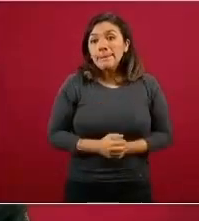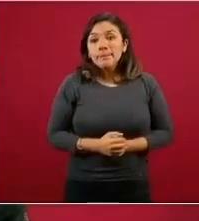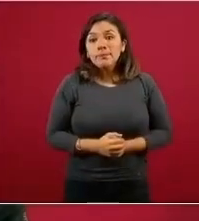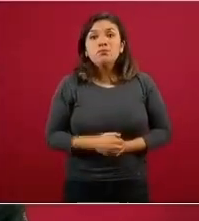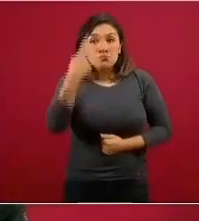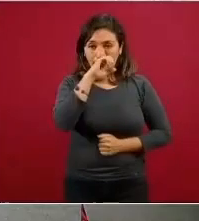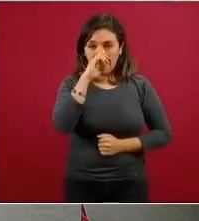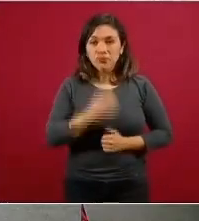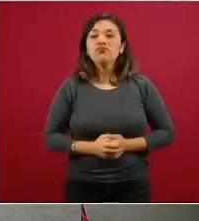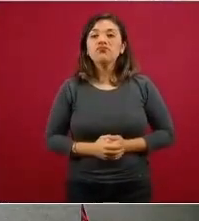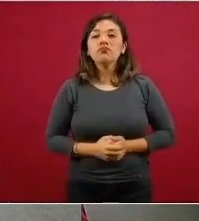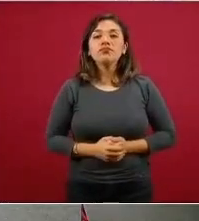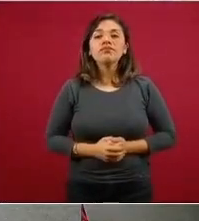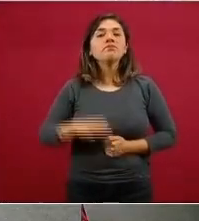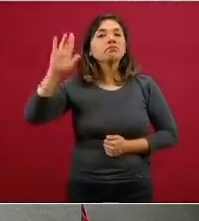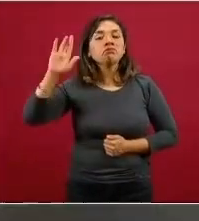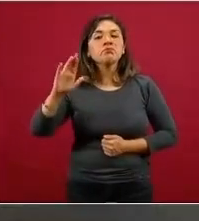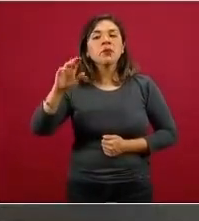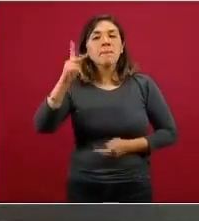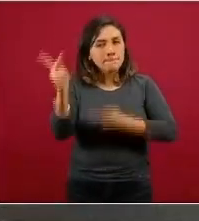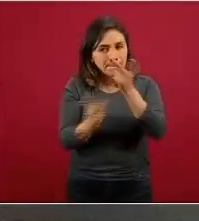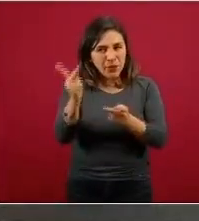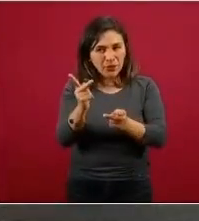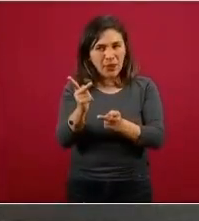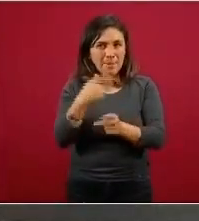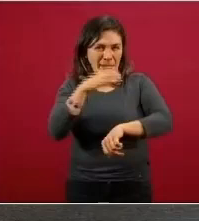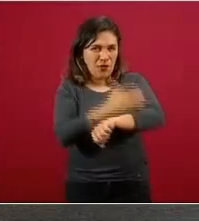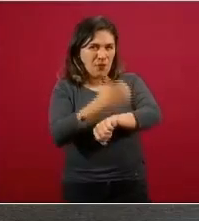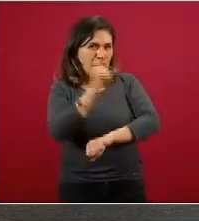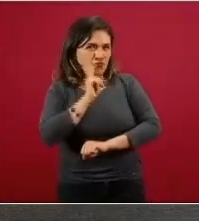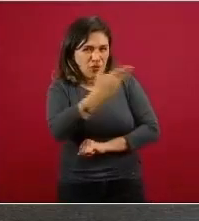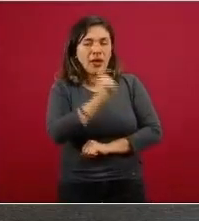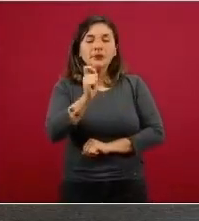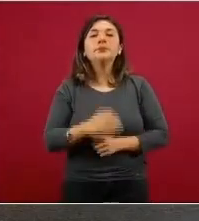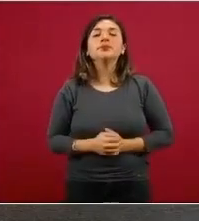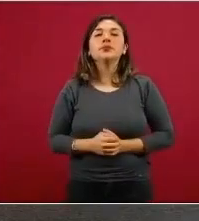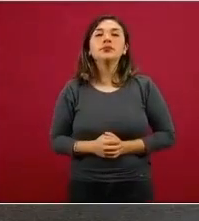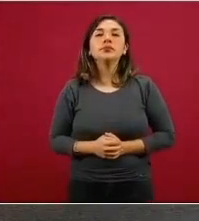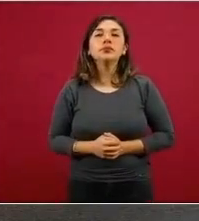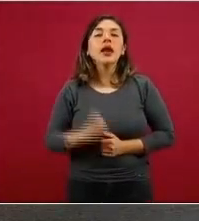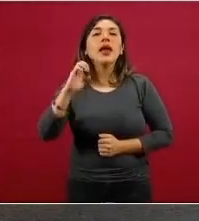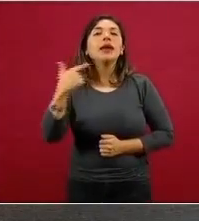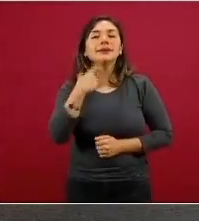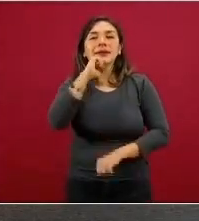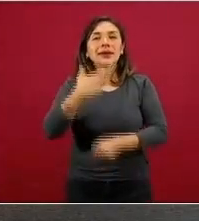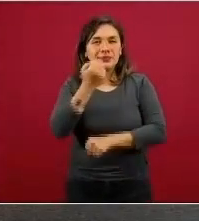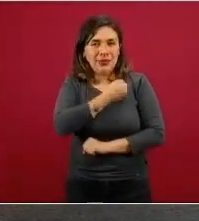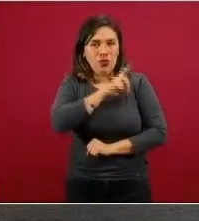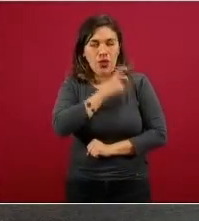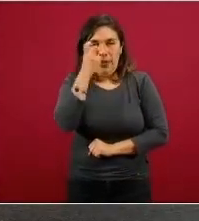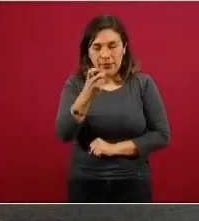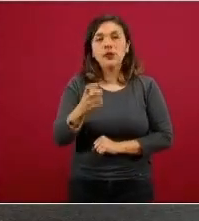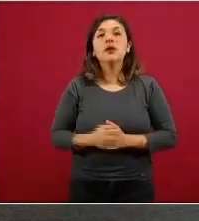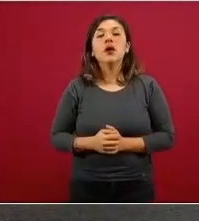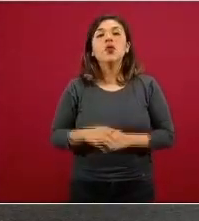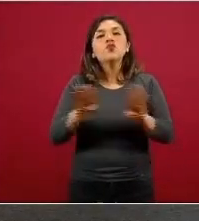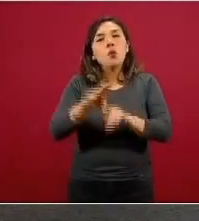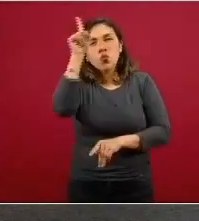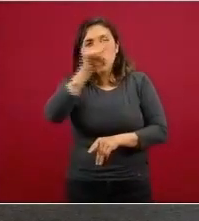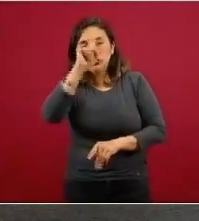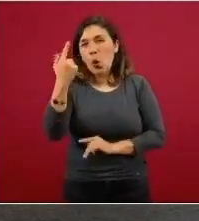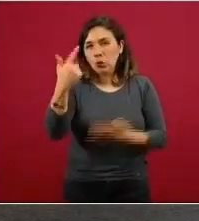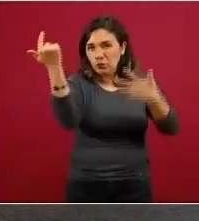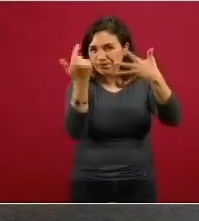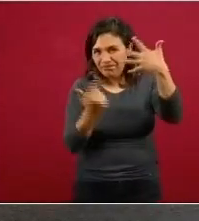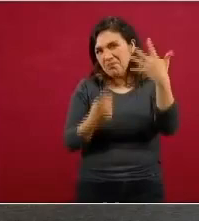pues divulgarlas. Subsecretario, retomando la pregunta que le hizo la compañera de los secretarios de salud, más allá de estas recomendaciones